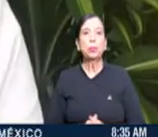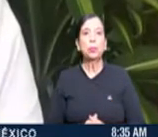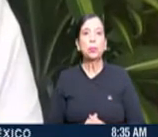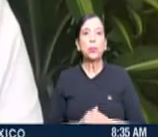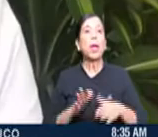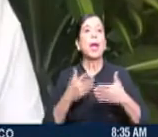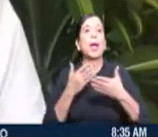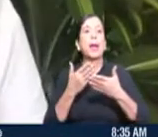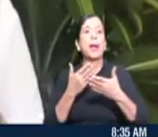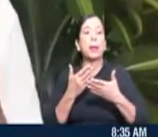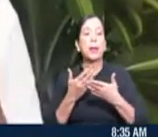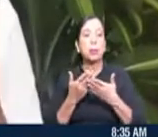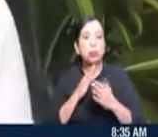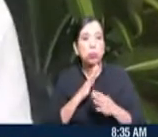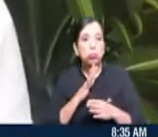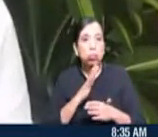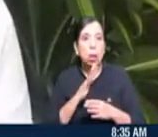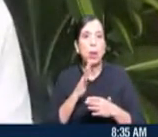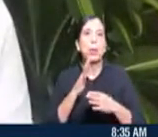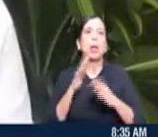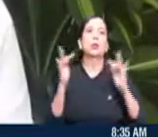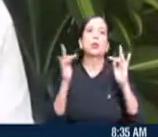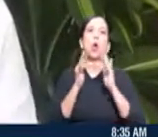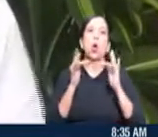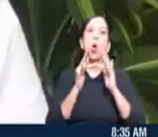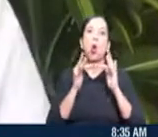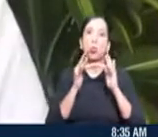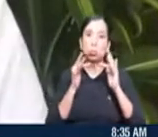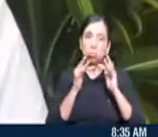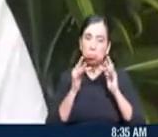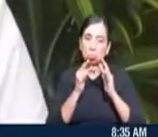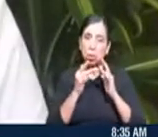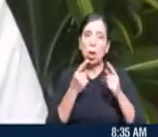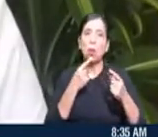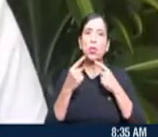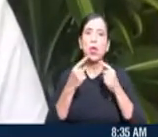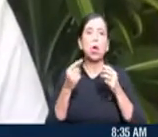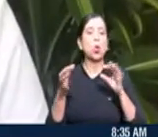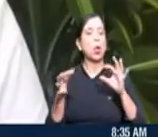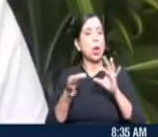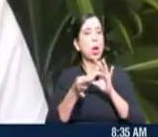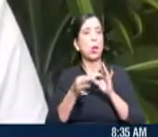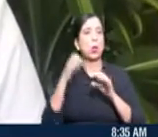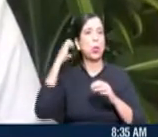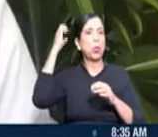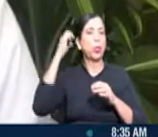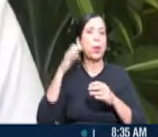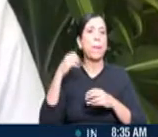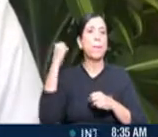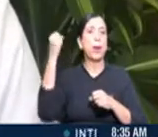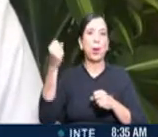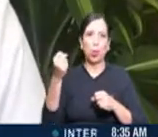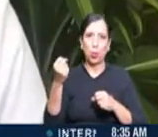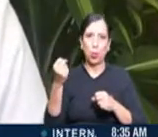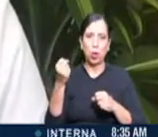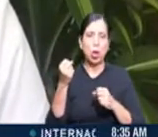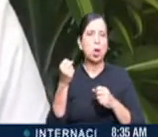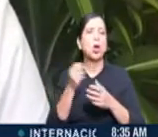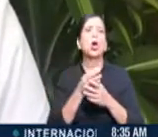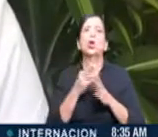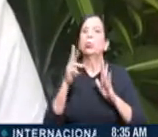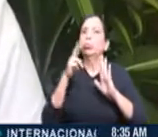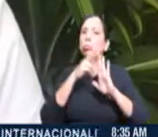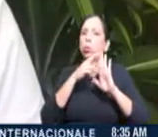modalidad de conversación abierta, en un diálogo con la Unión Europea, para lograr cumplir con todos esos requisitos